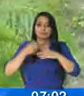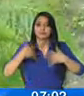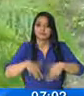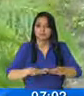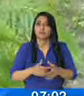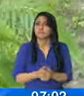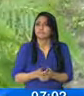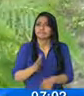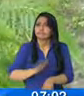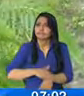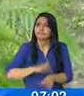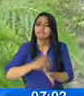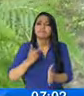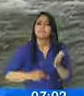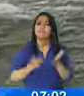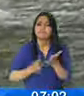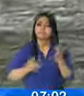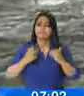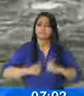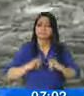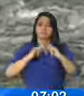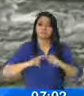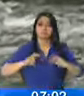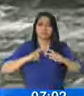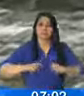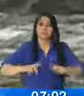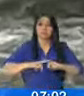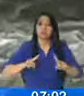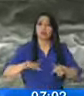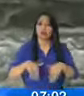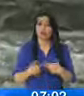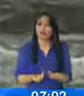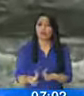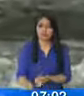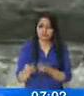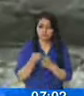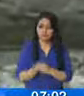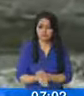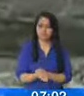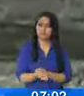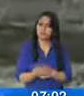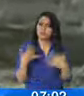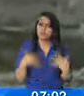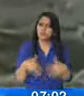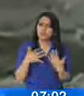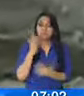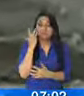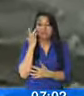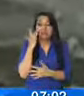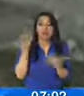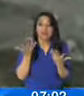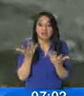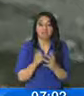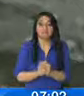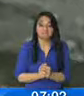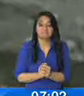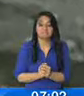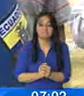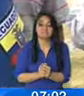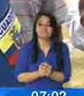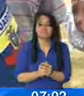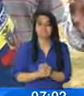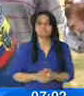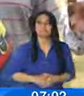y saber las causas del deceso Aunque el como aparecieron en el río será un misterio infinito la tumba se llevó el